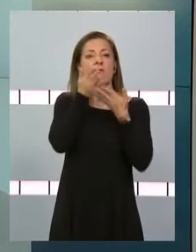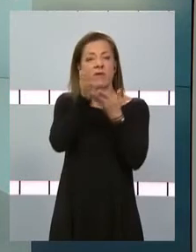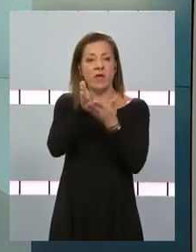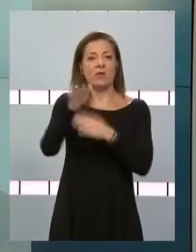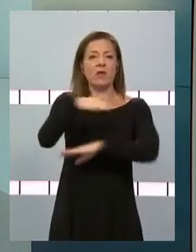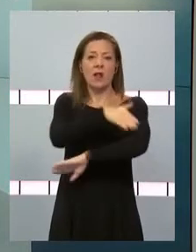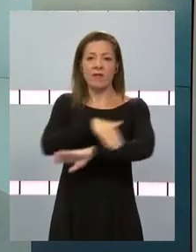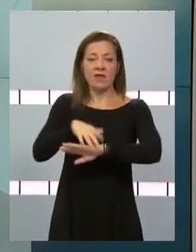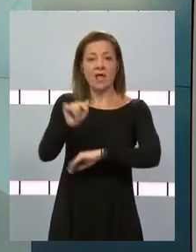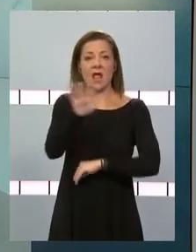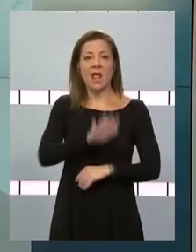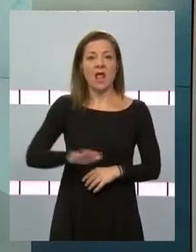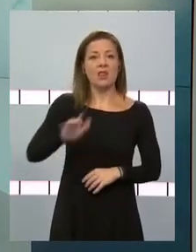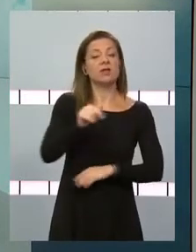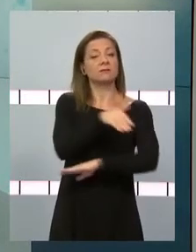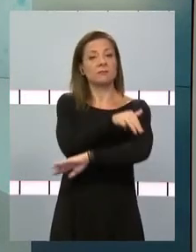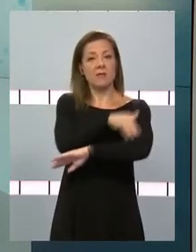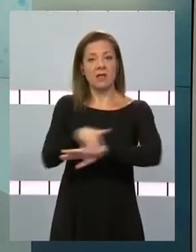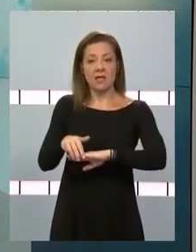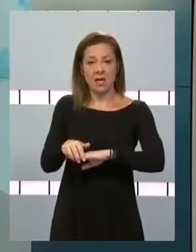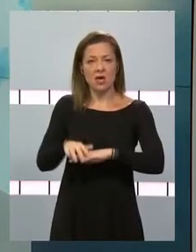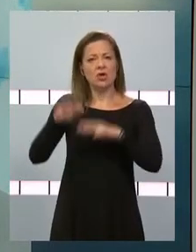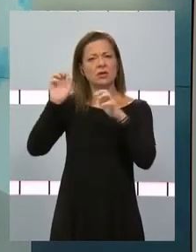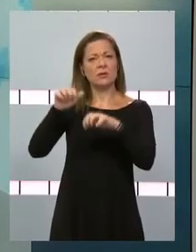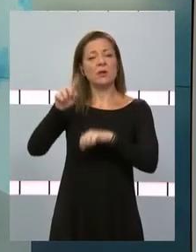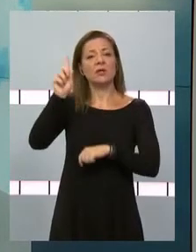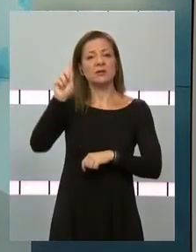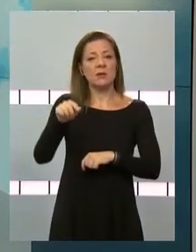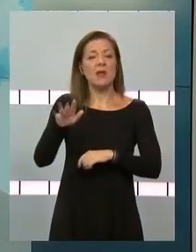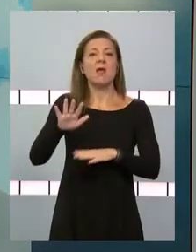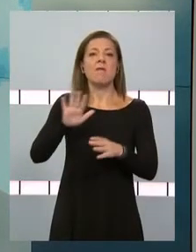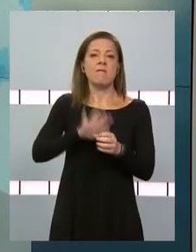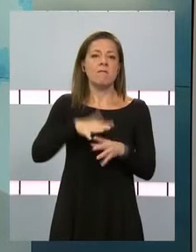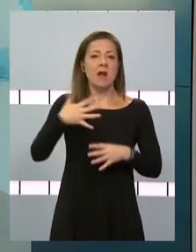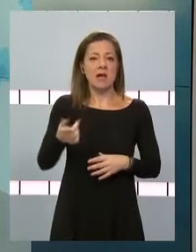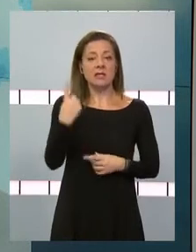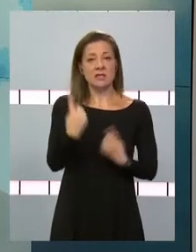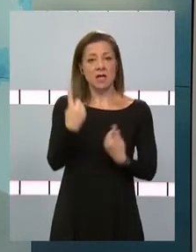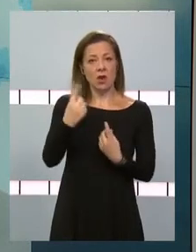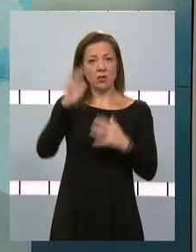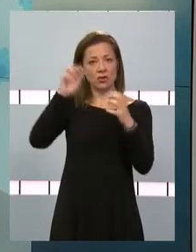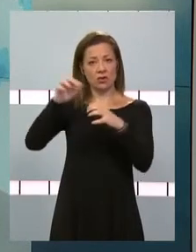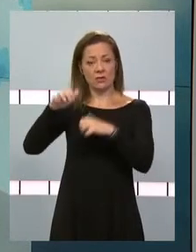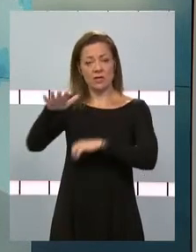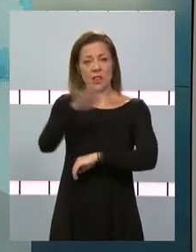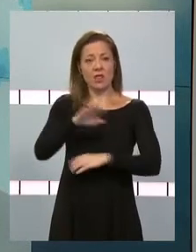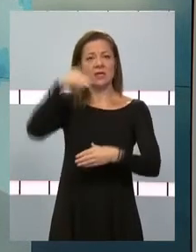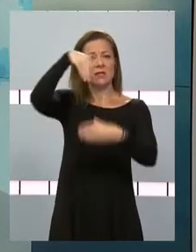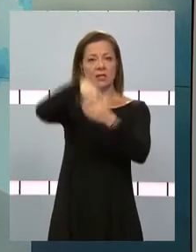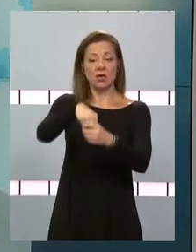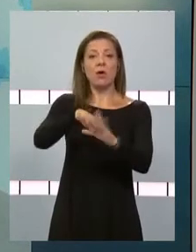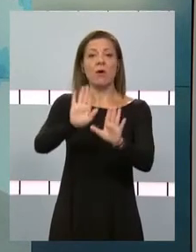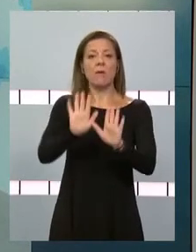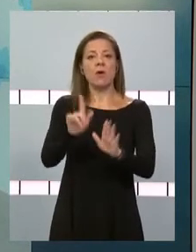en zonas prácticamente del Mediterráneo, chaparrones en zonas también de Baleares, y podrían darse alguna que otra tormenta en regiones del interior, pero en